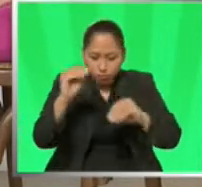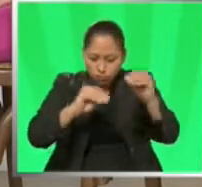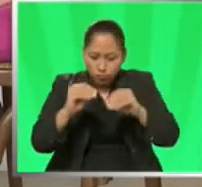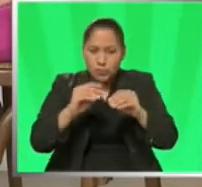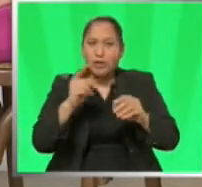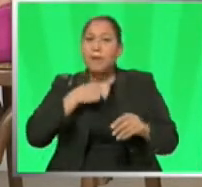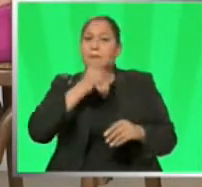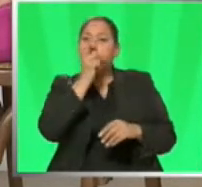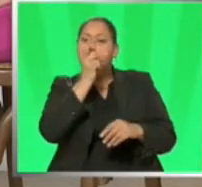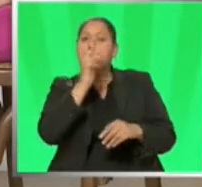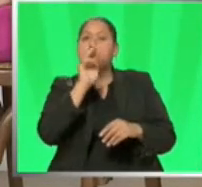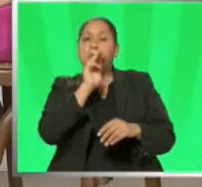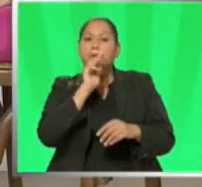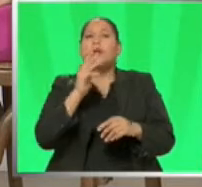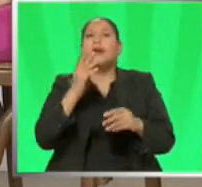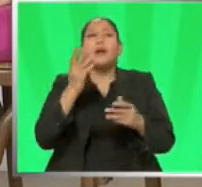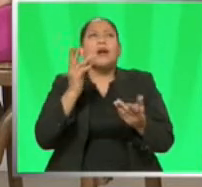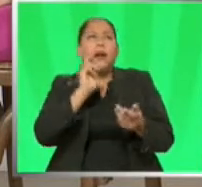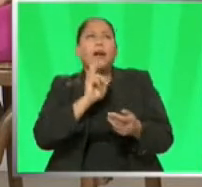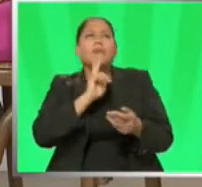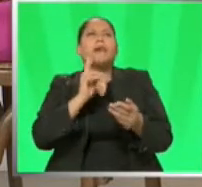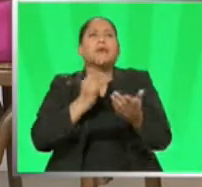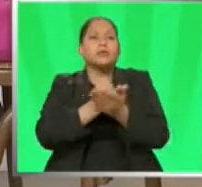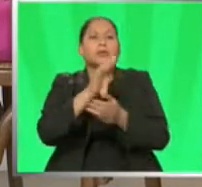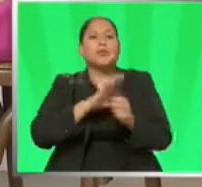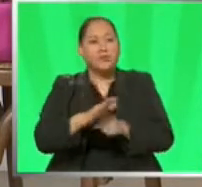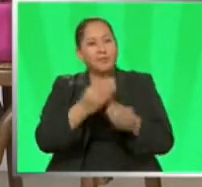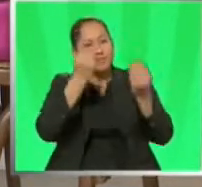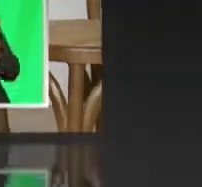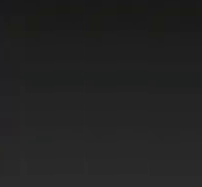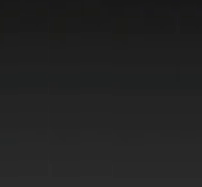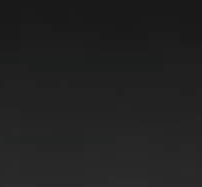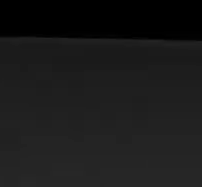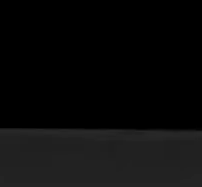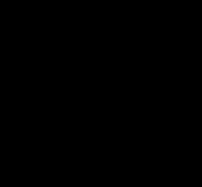de, como padres, buscar cuál es la opción más saludable, ¿no? Pues bueno, muchísimas gracias, agradecemos demasiado.